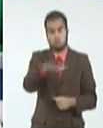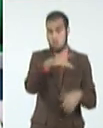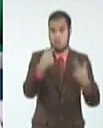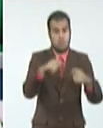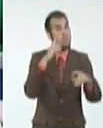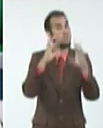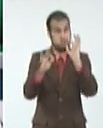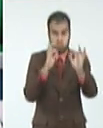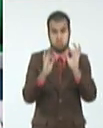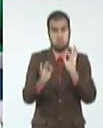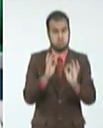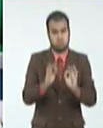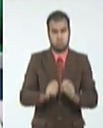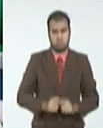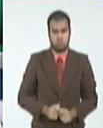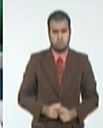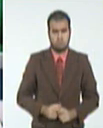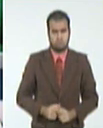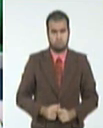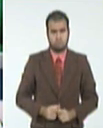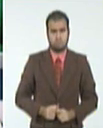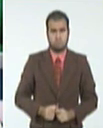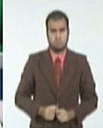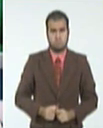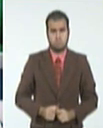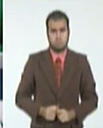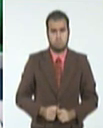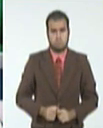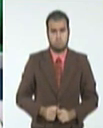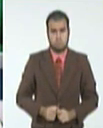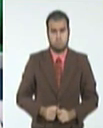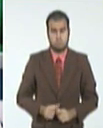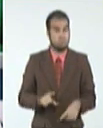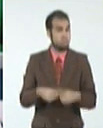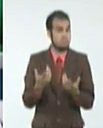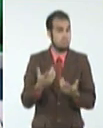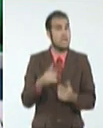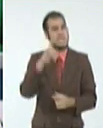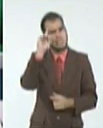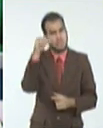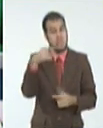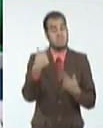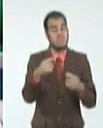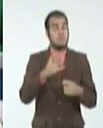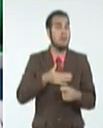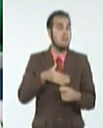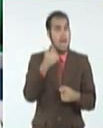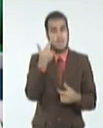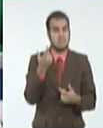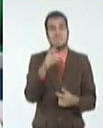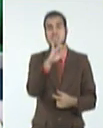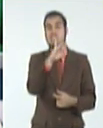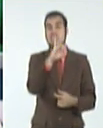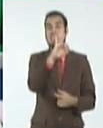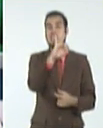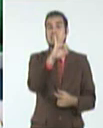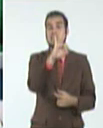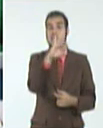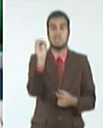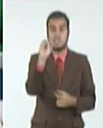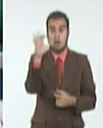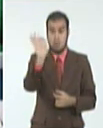todavía mucho, porque se sabe que hasta un 70%, hasta un 80%, hasta que no se